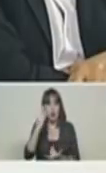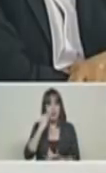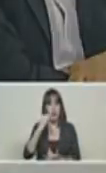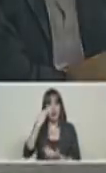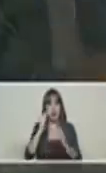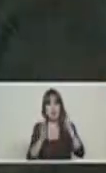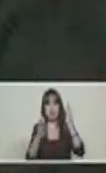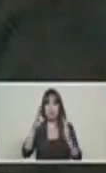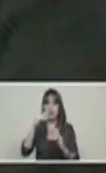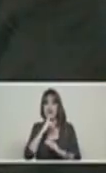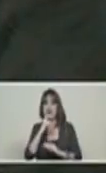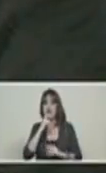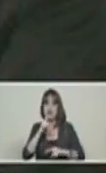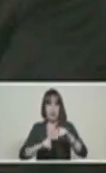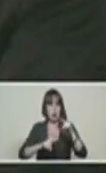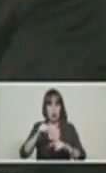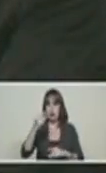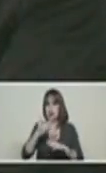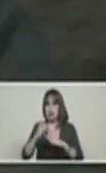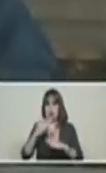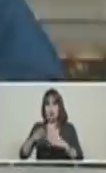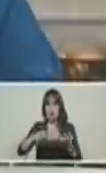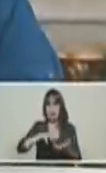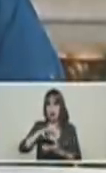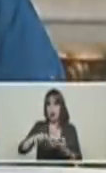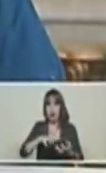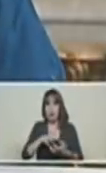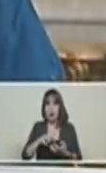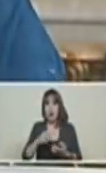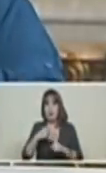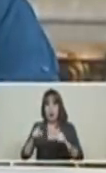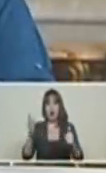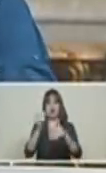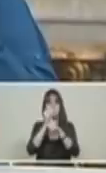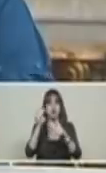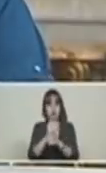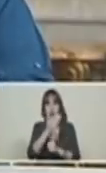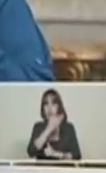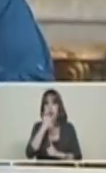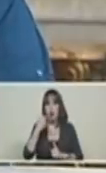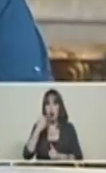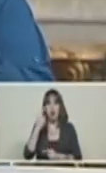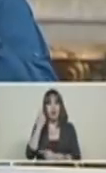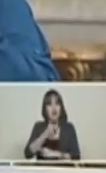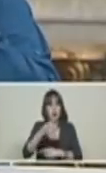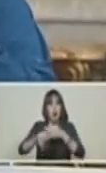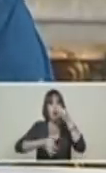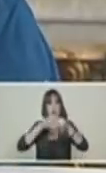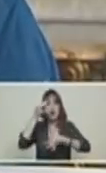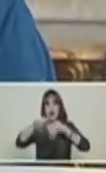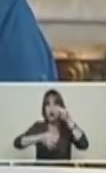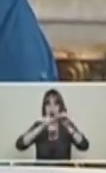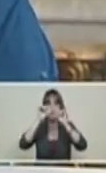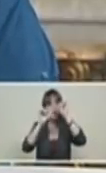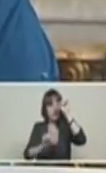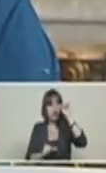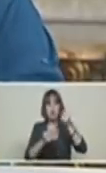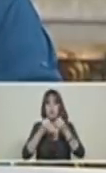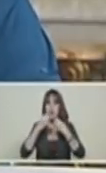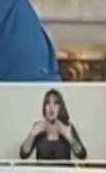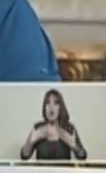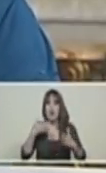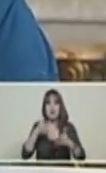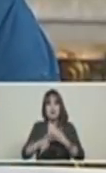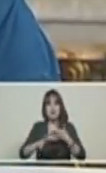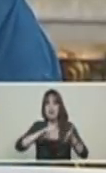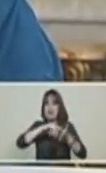problemas, las dificultades, las perturbaciones, los logros, nosotros le expliquemos a nuestro país bien y de